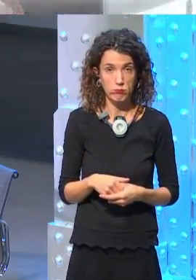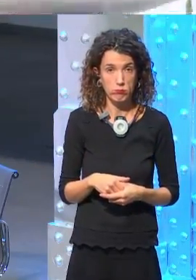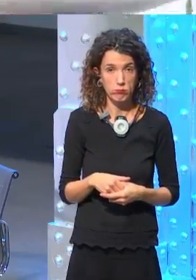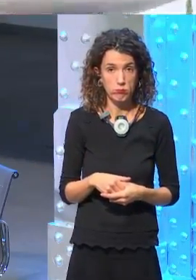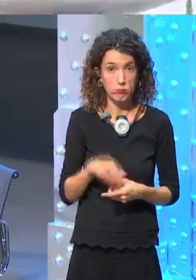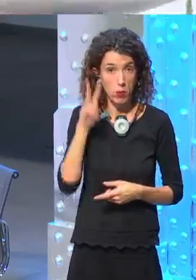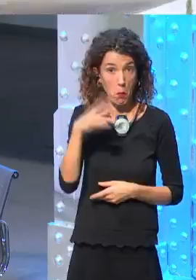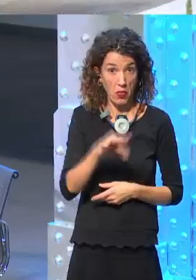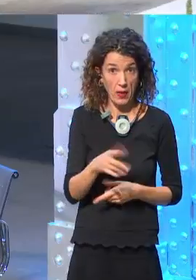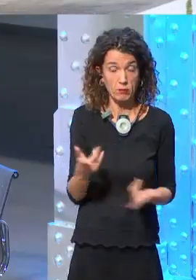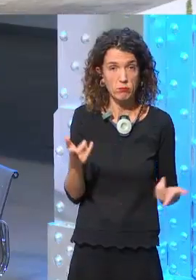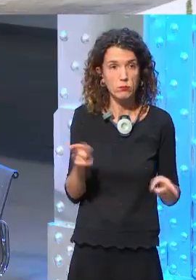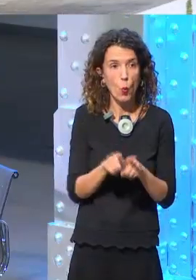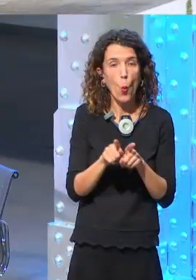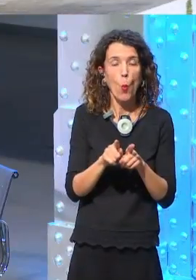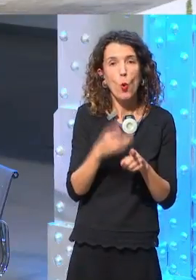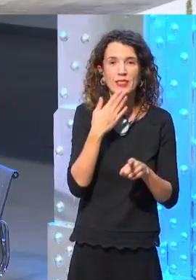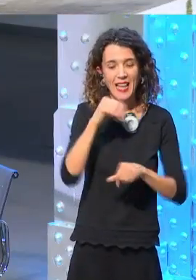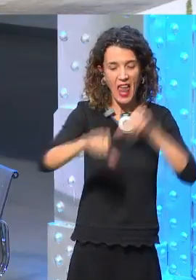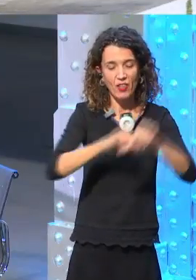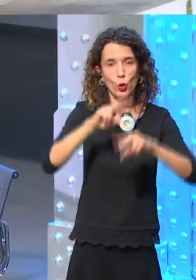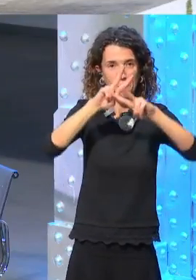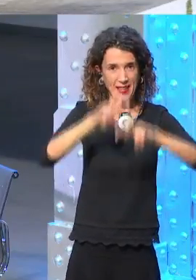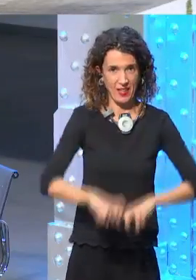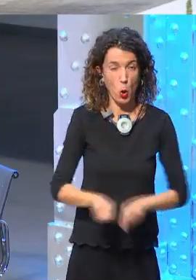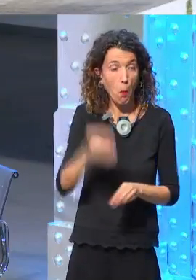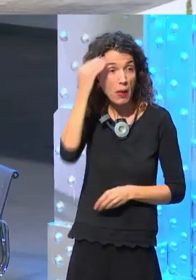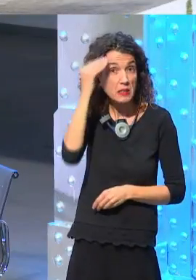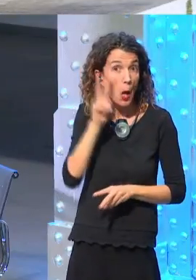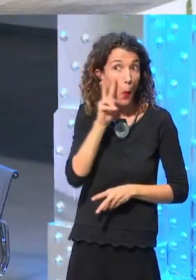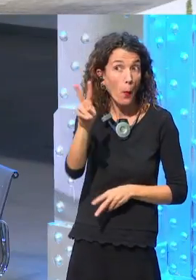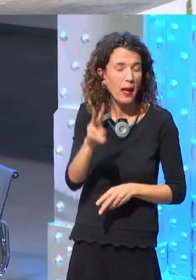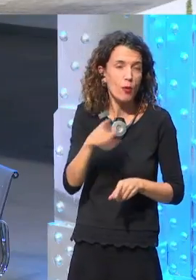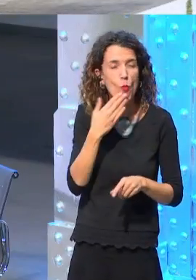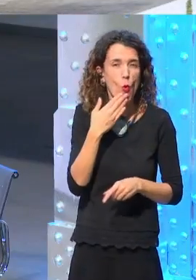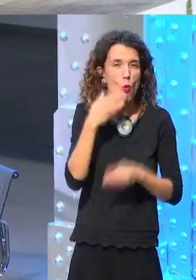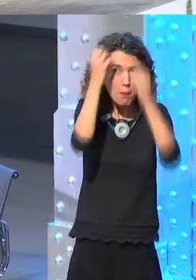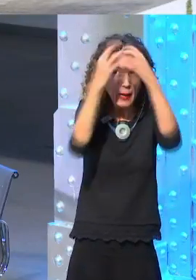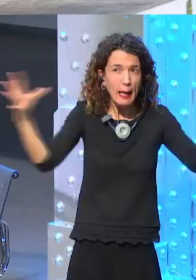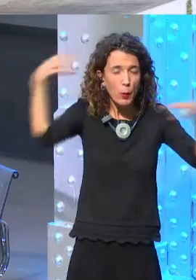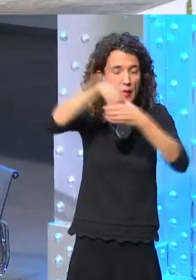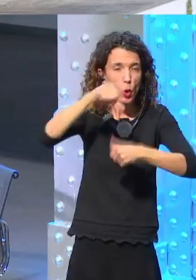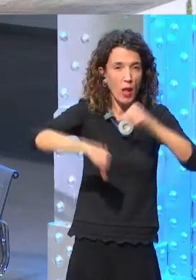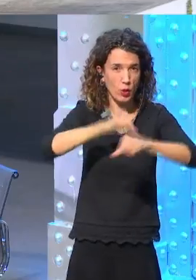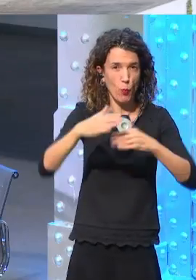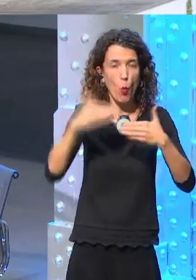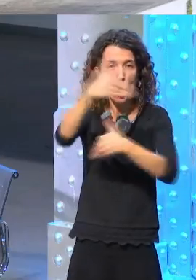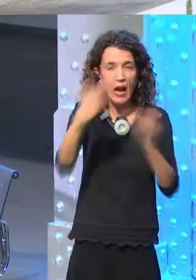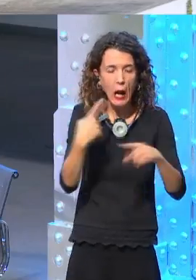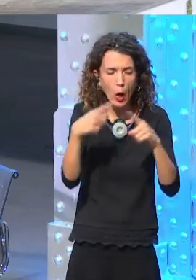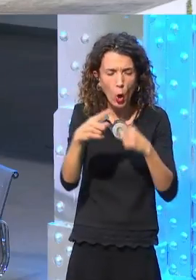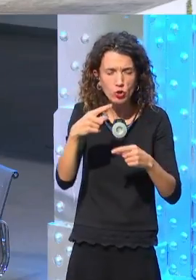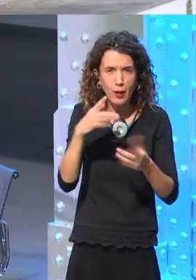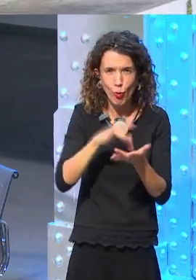y es como si fuese un laboratorio de investigación. Generalmente nos imaginamos un laboratorio como una caja en la que pasan